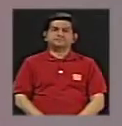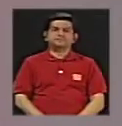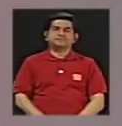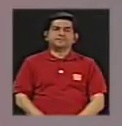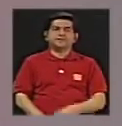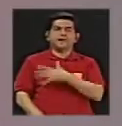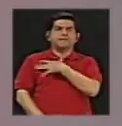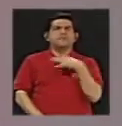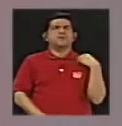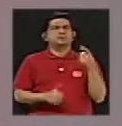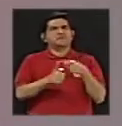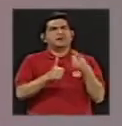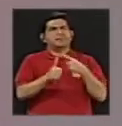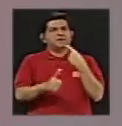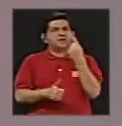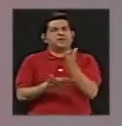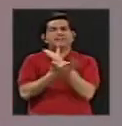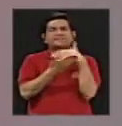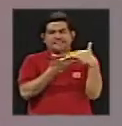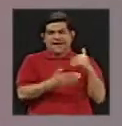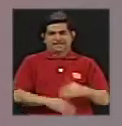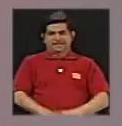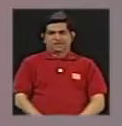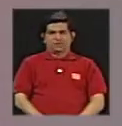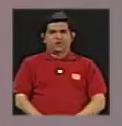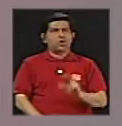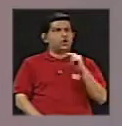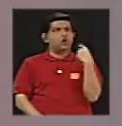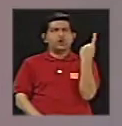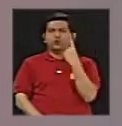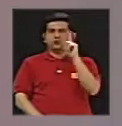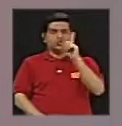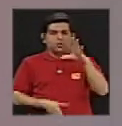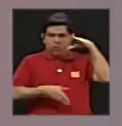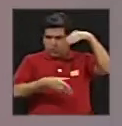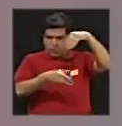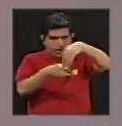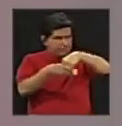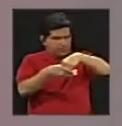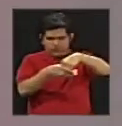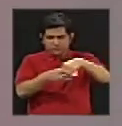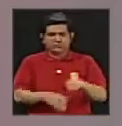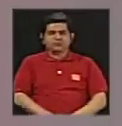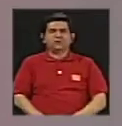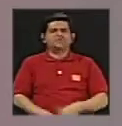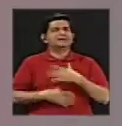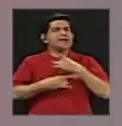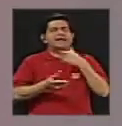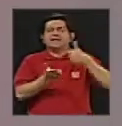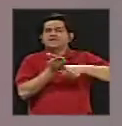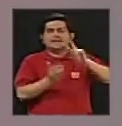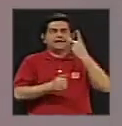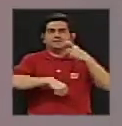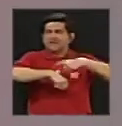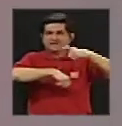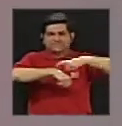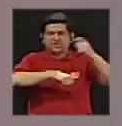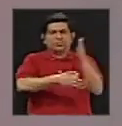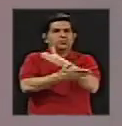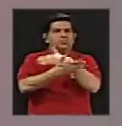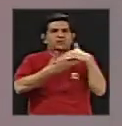Me gustaría primero decir algo que no es solo una incorporación de intención de votar en segunda ronda como